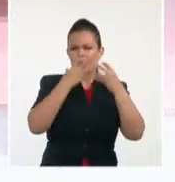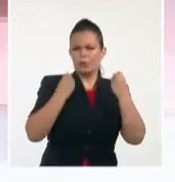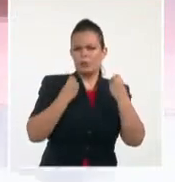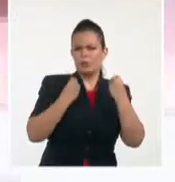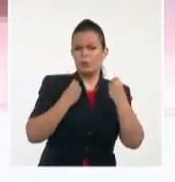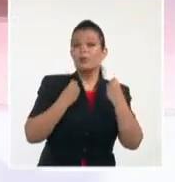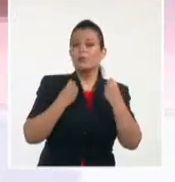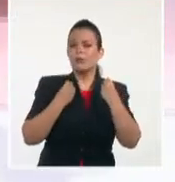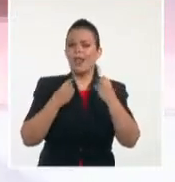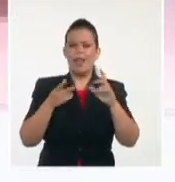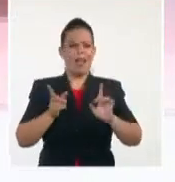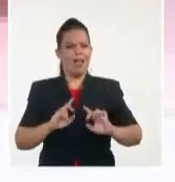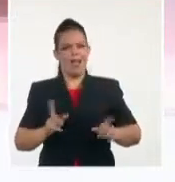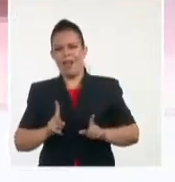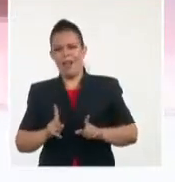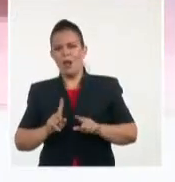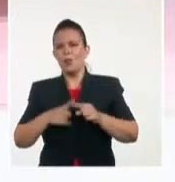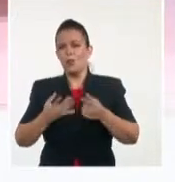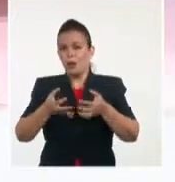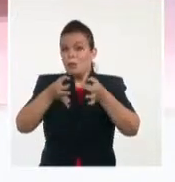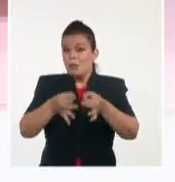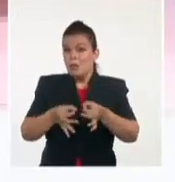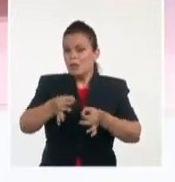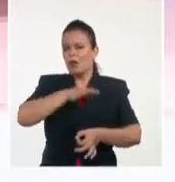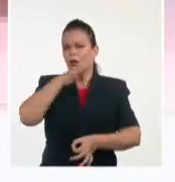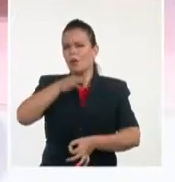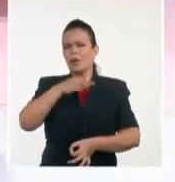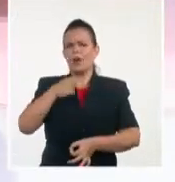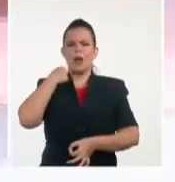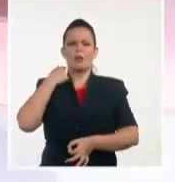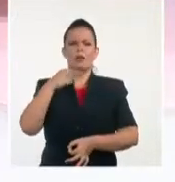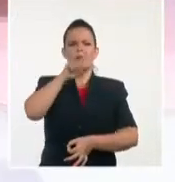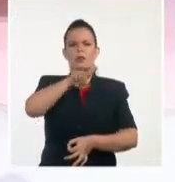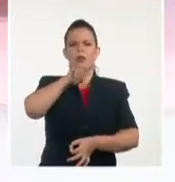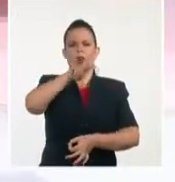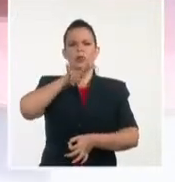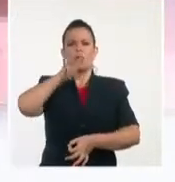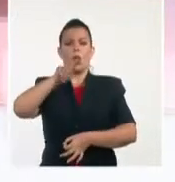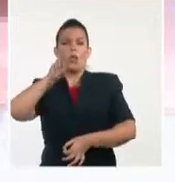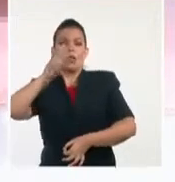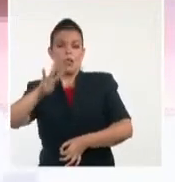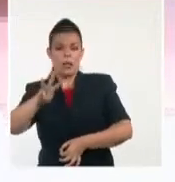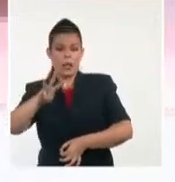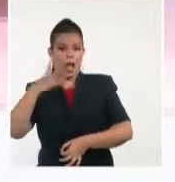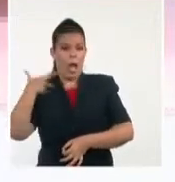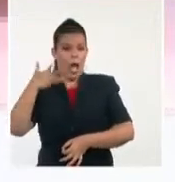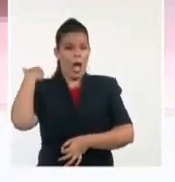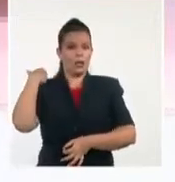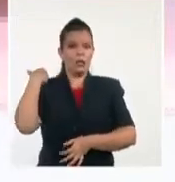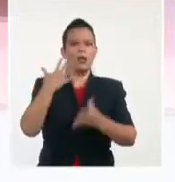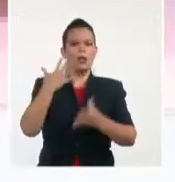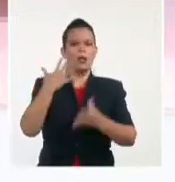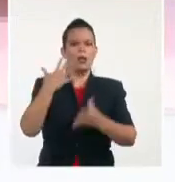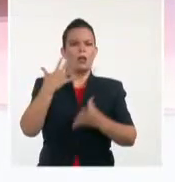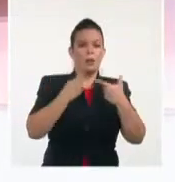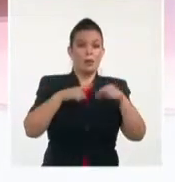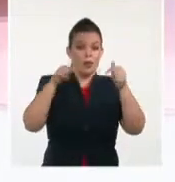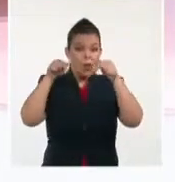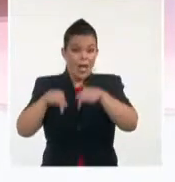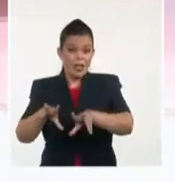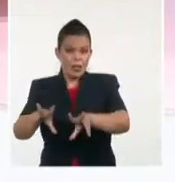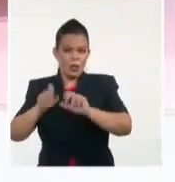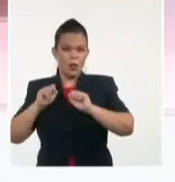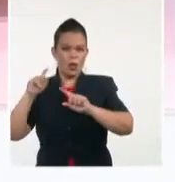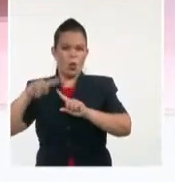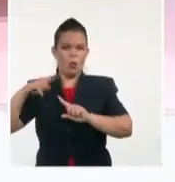año 93 no pasó de tormenta tropical. Sin embargo, Elsa llegó hasta 140 kilómetros por hora.